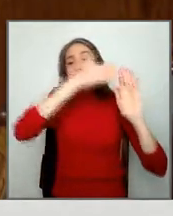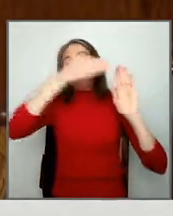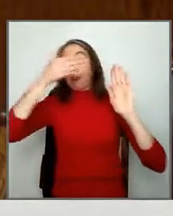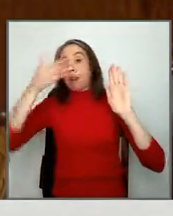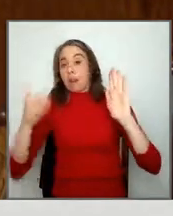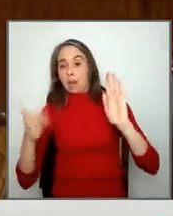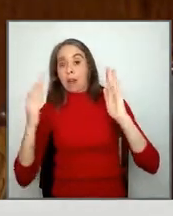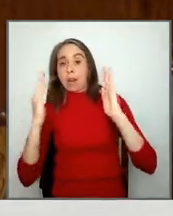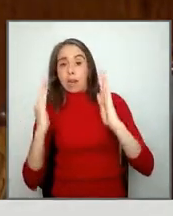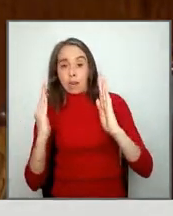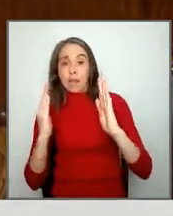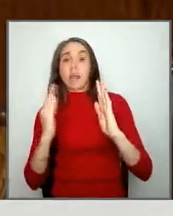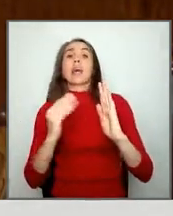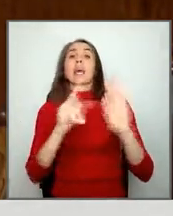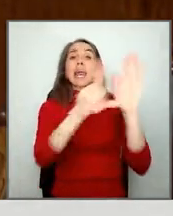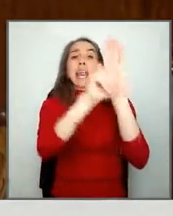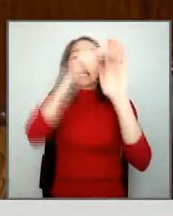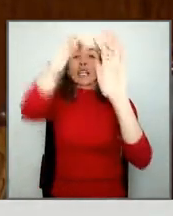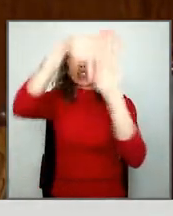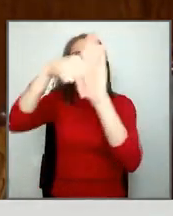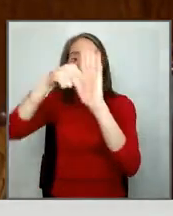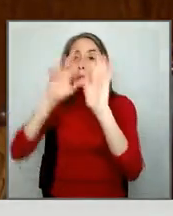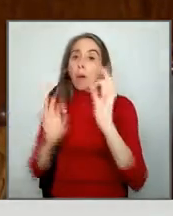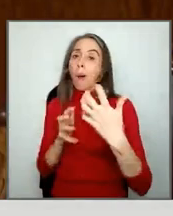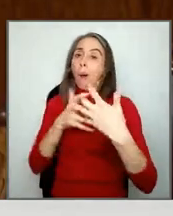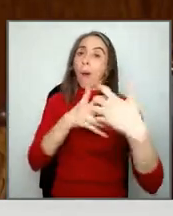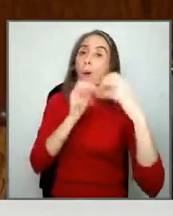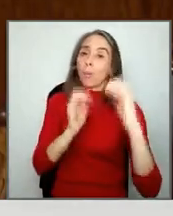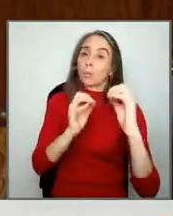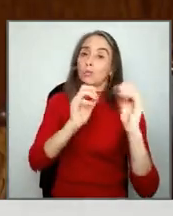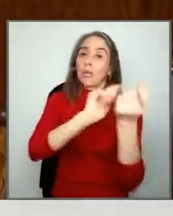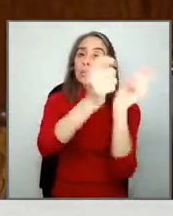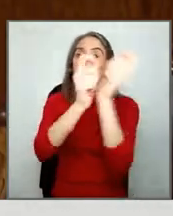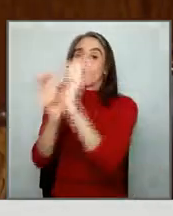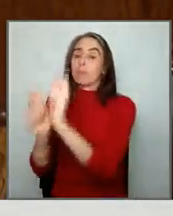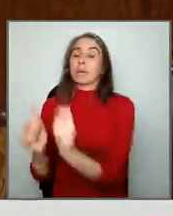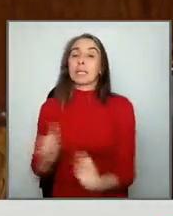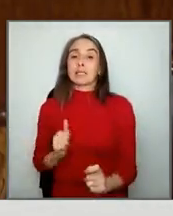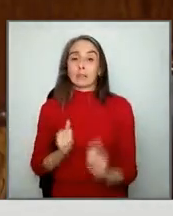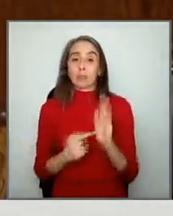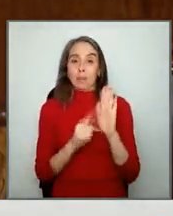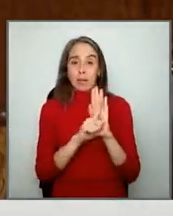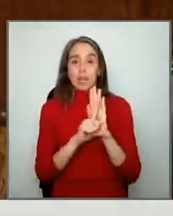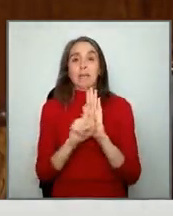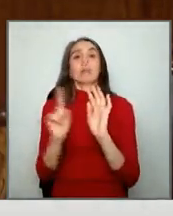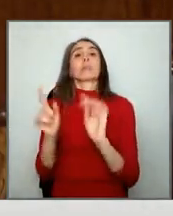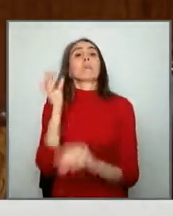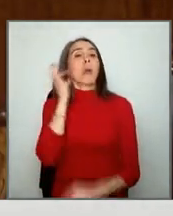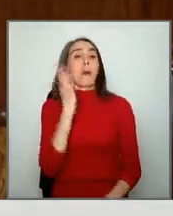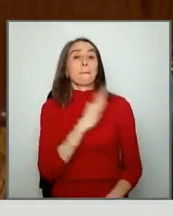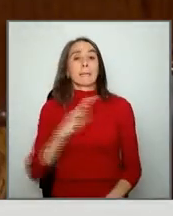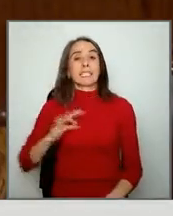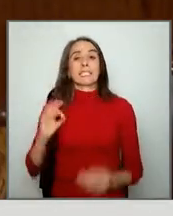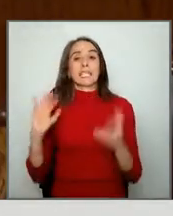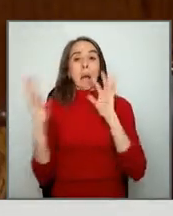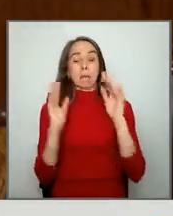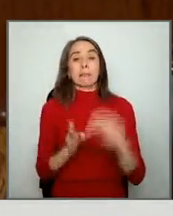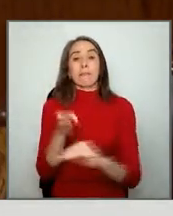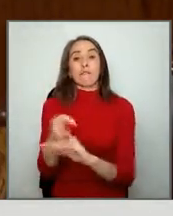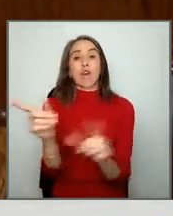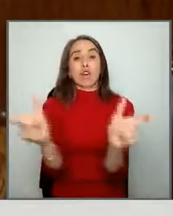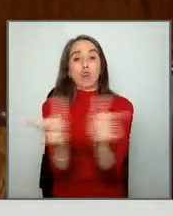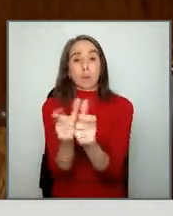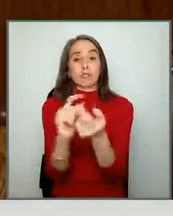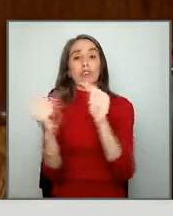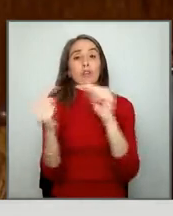permitan su correcta ejecución durante la discusión del proyecto en general la ministra de medio ambiente señaló que el proyecto de ley